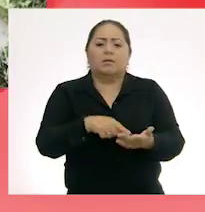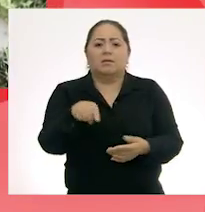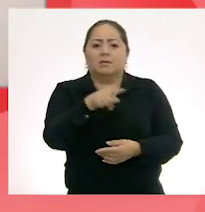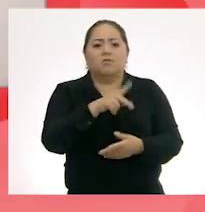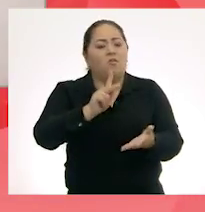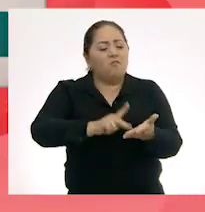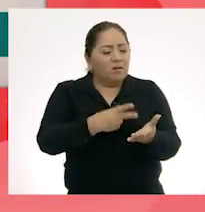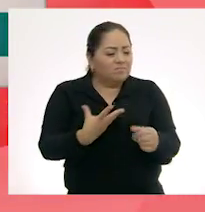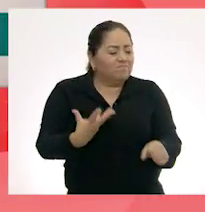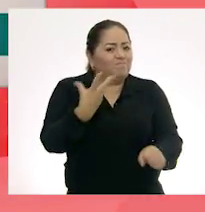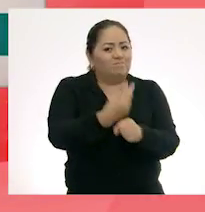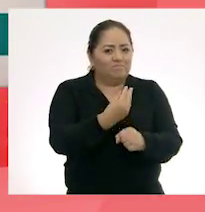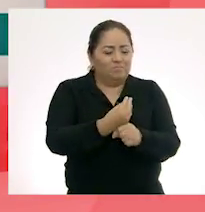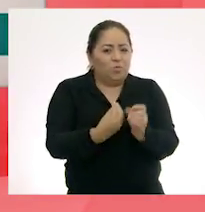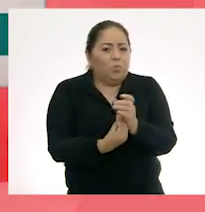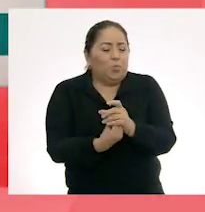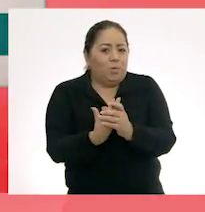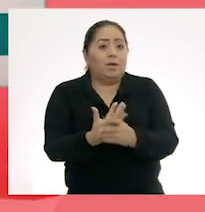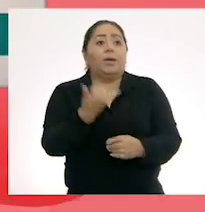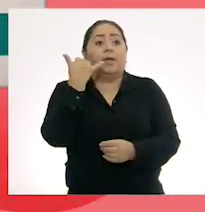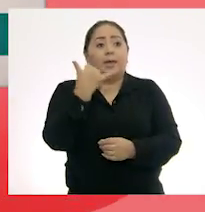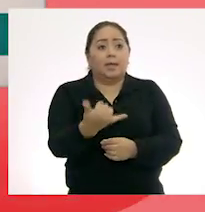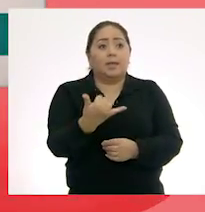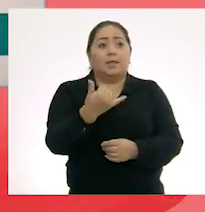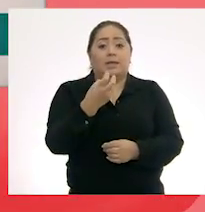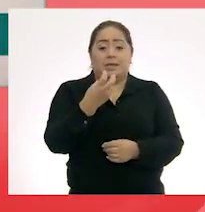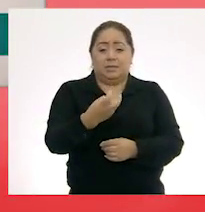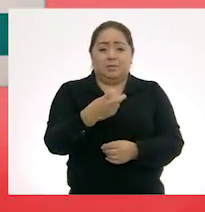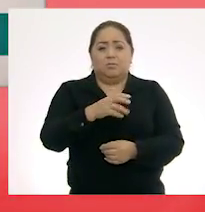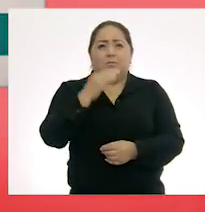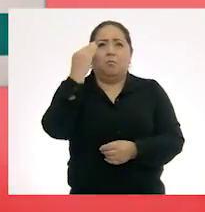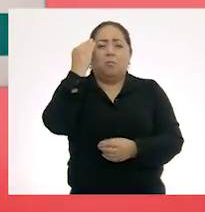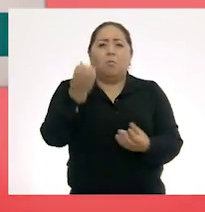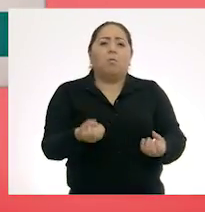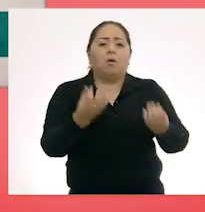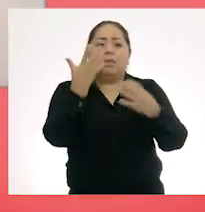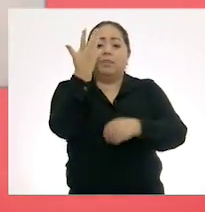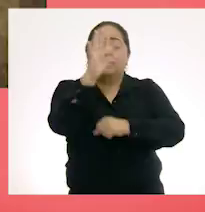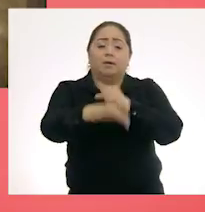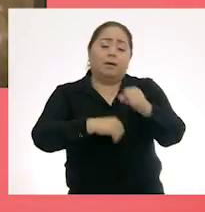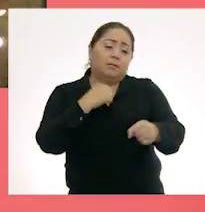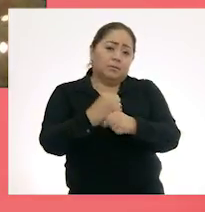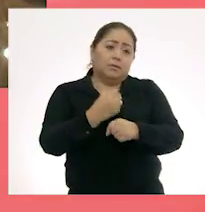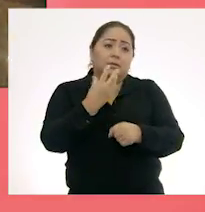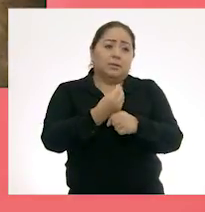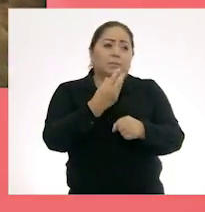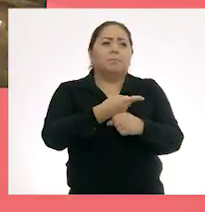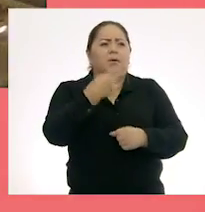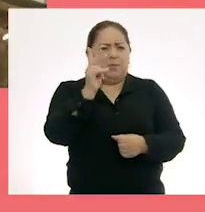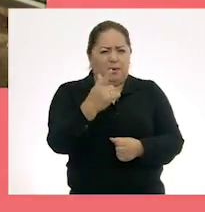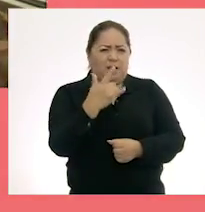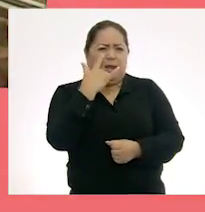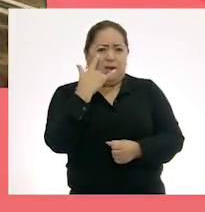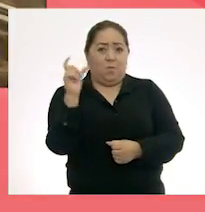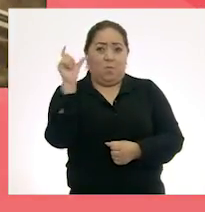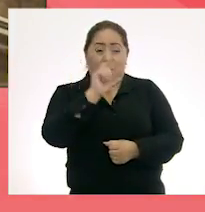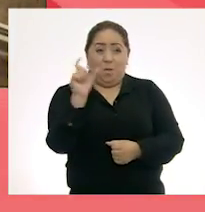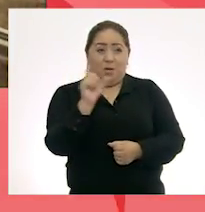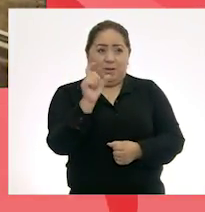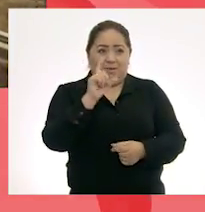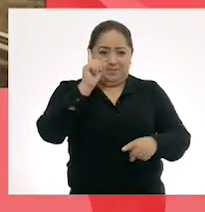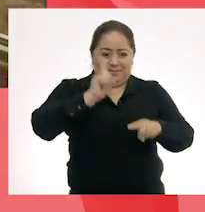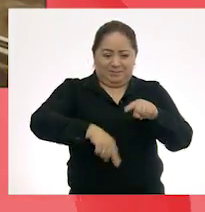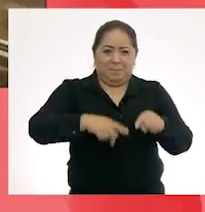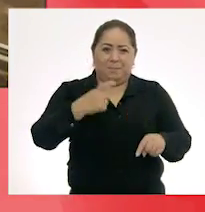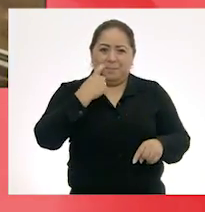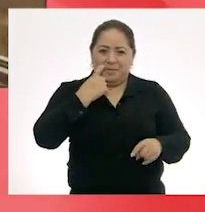prácticamente rehacerla y este proceso nos lleva 10 años y fue curioso porque al momento de